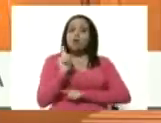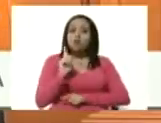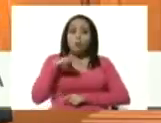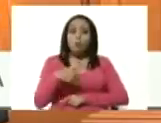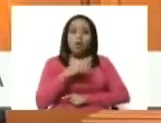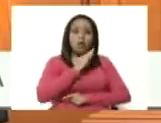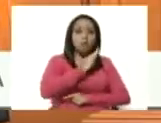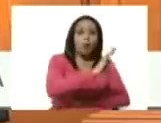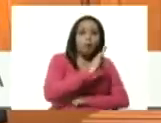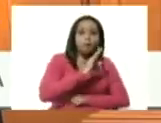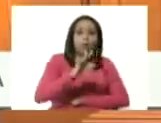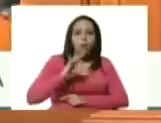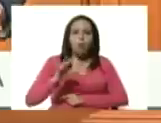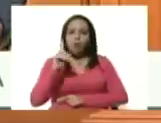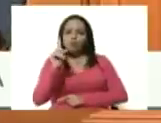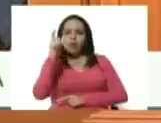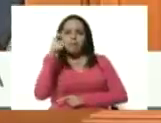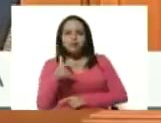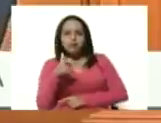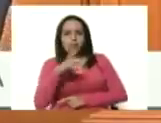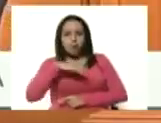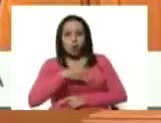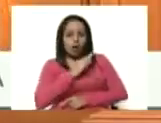la mayoría. Una sola persona